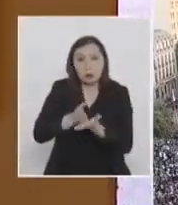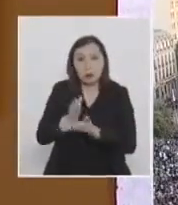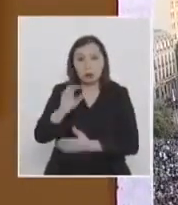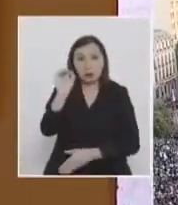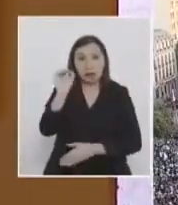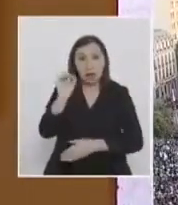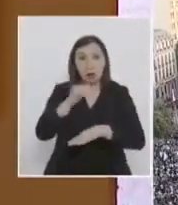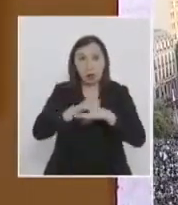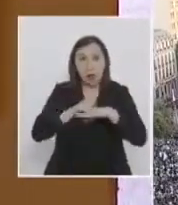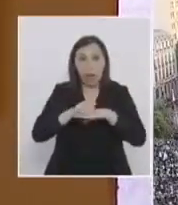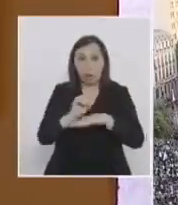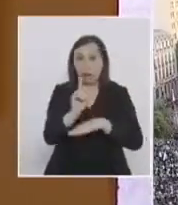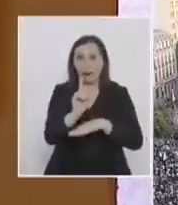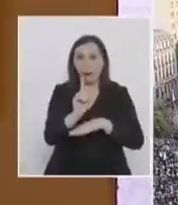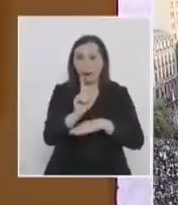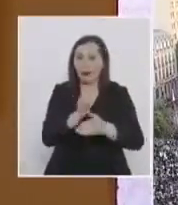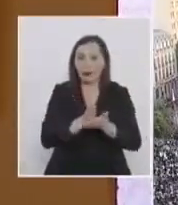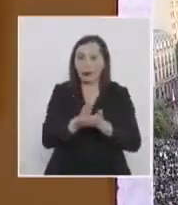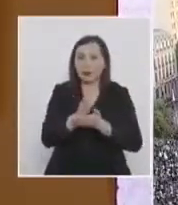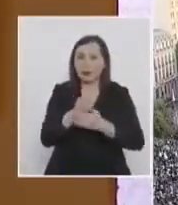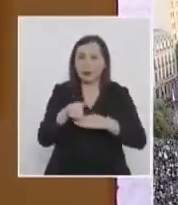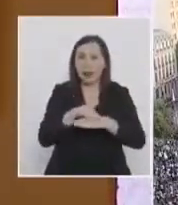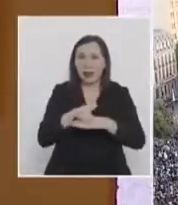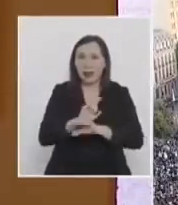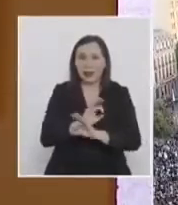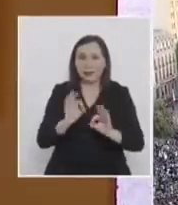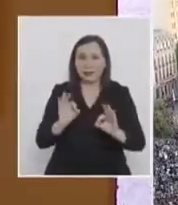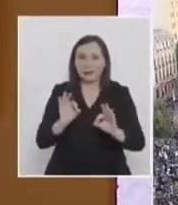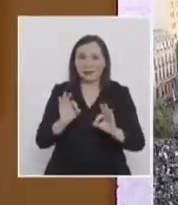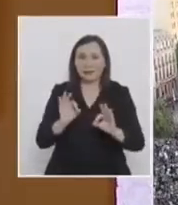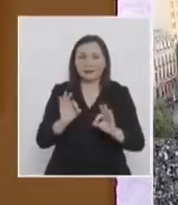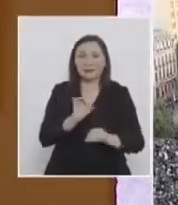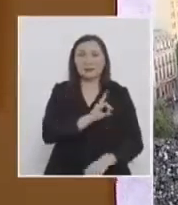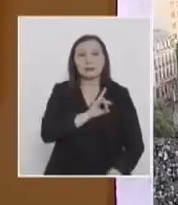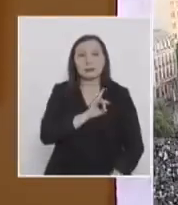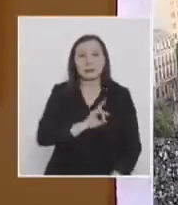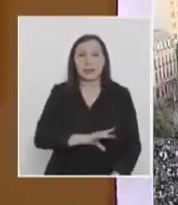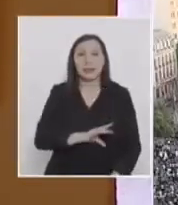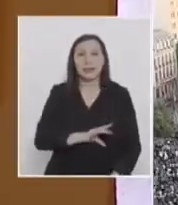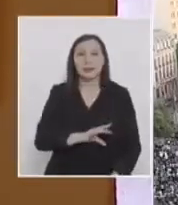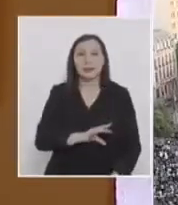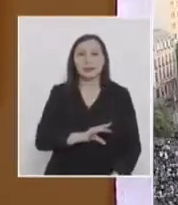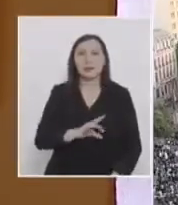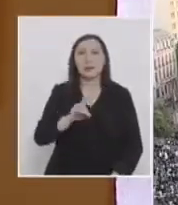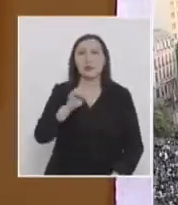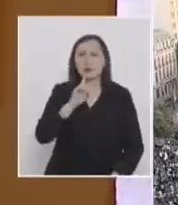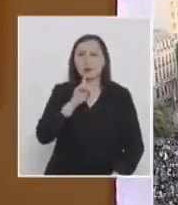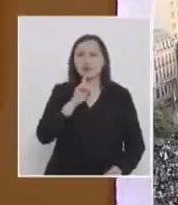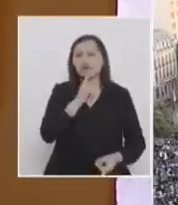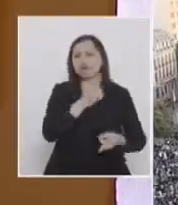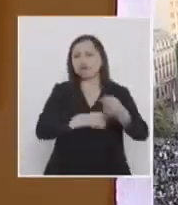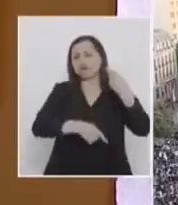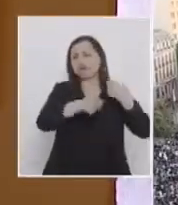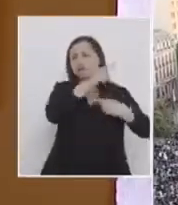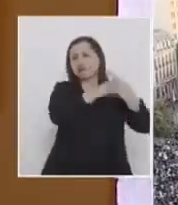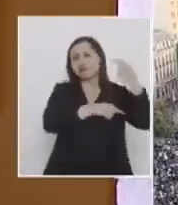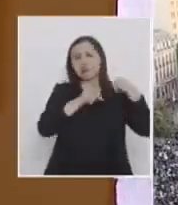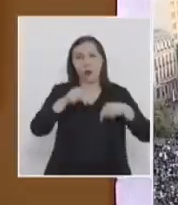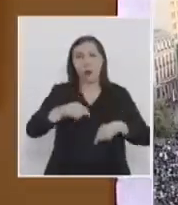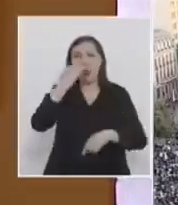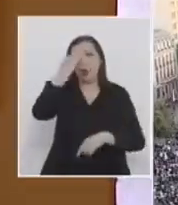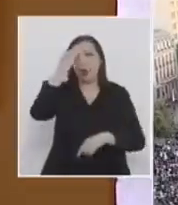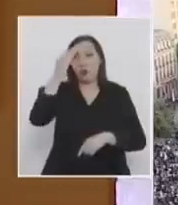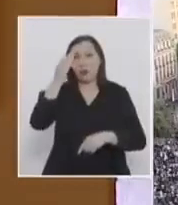cero. No partimos de cero. Chile tiene una larga historia y hoy día, este día,